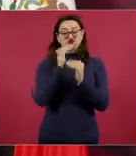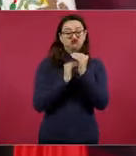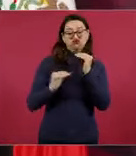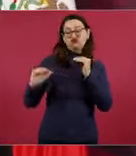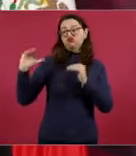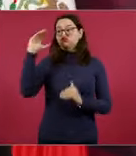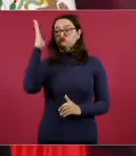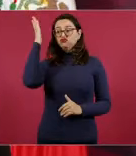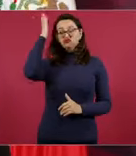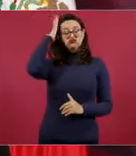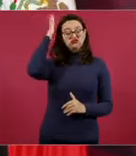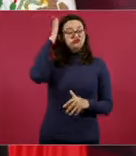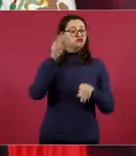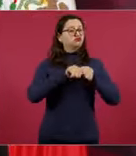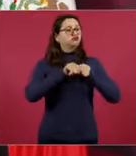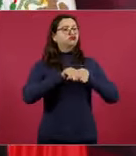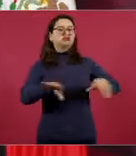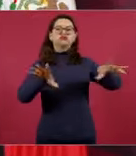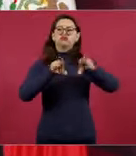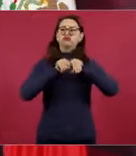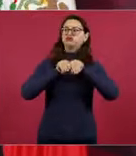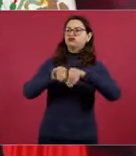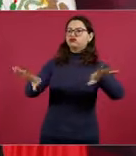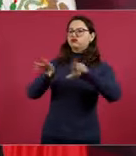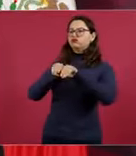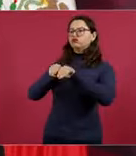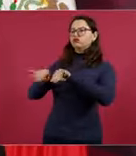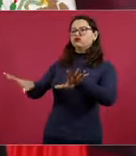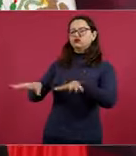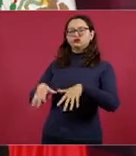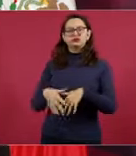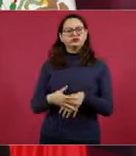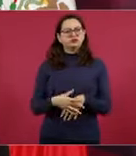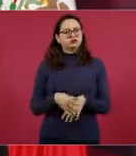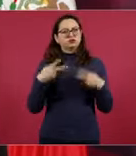que se caracterizan como hablan,